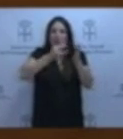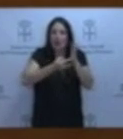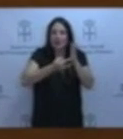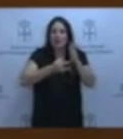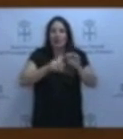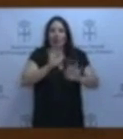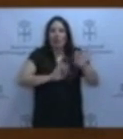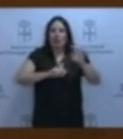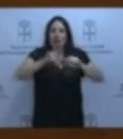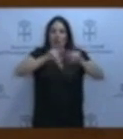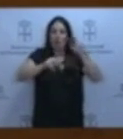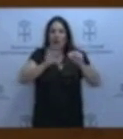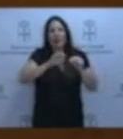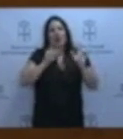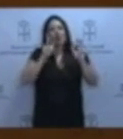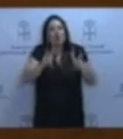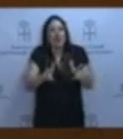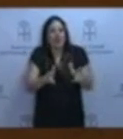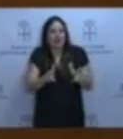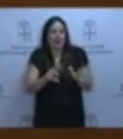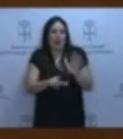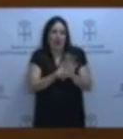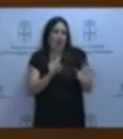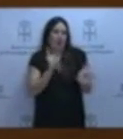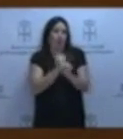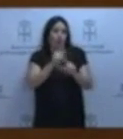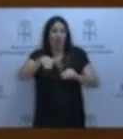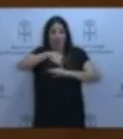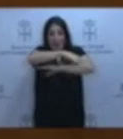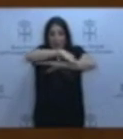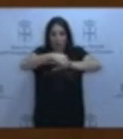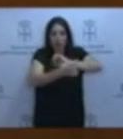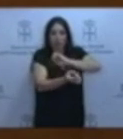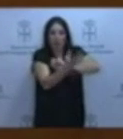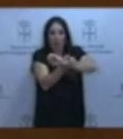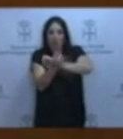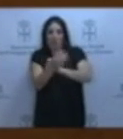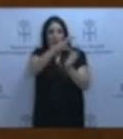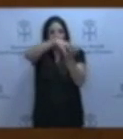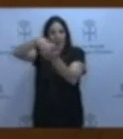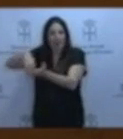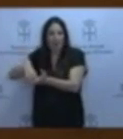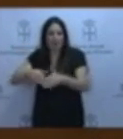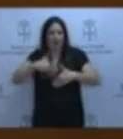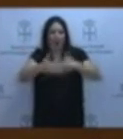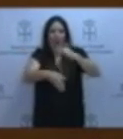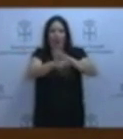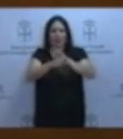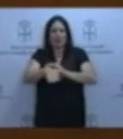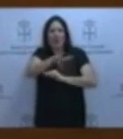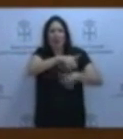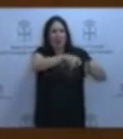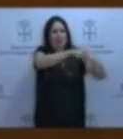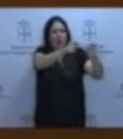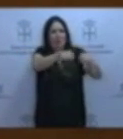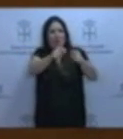u hoteles ilegales en la costa que surgían por doquier. Se tiraba para adelante destrozando las zonas afectadas como si nunca fuesen a llegar